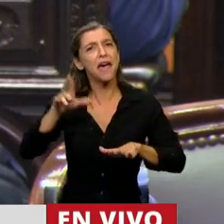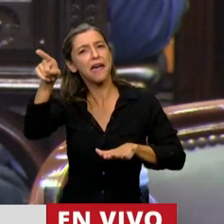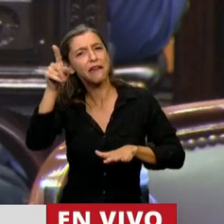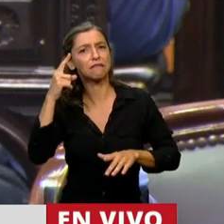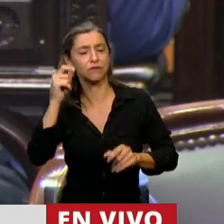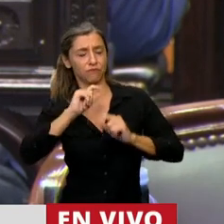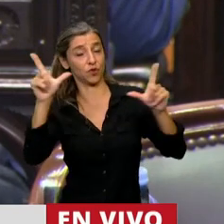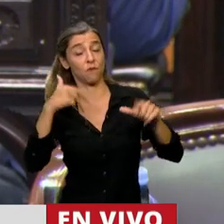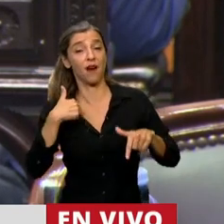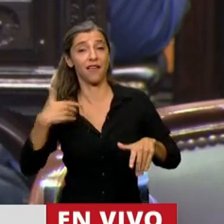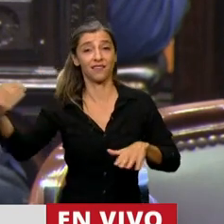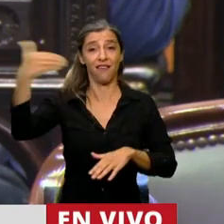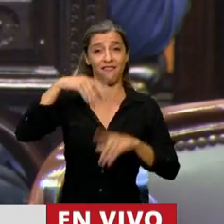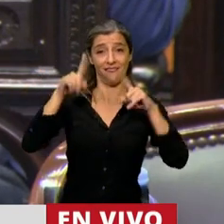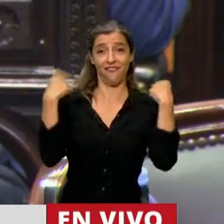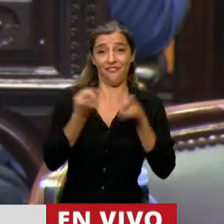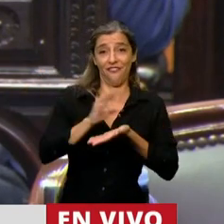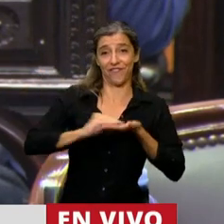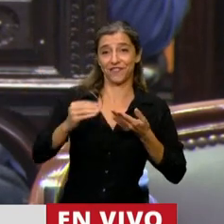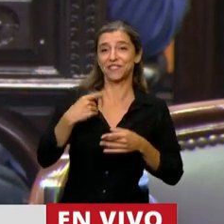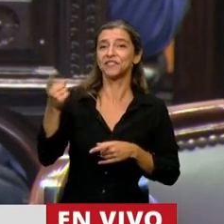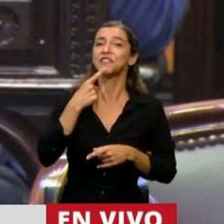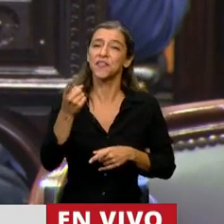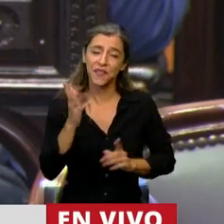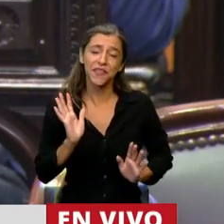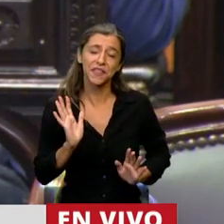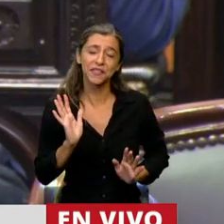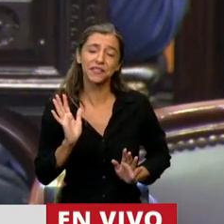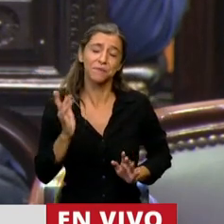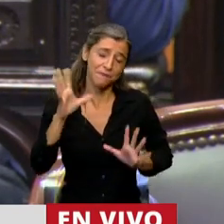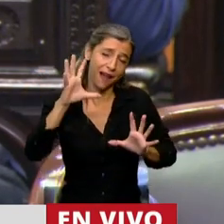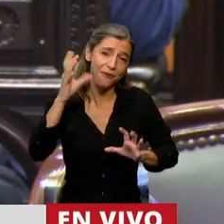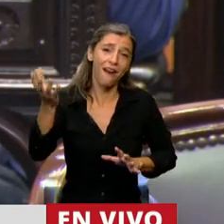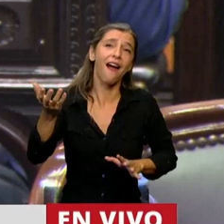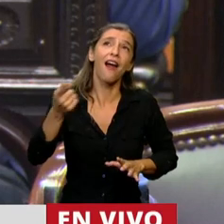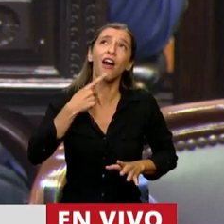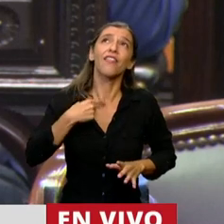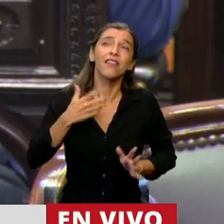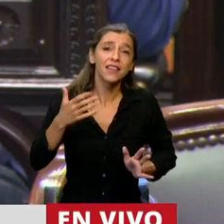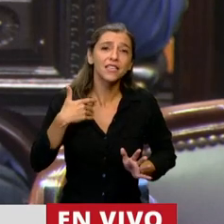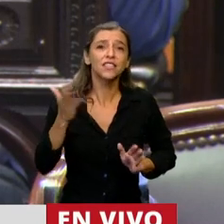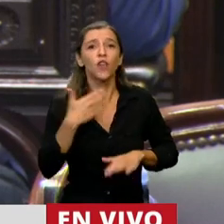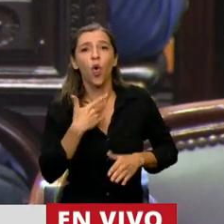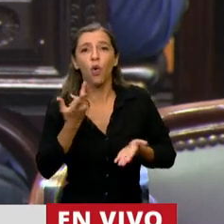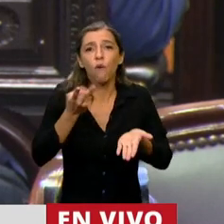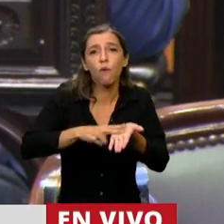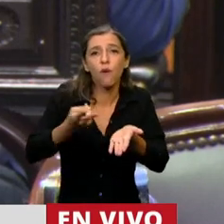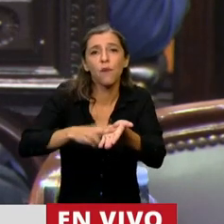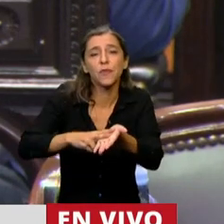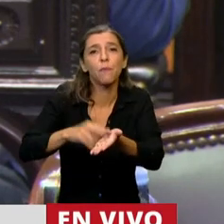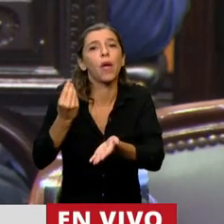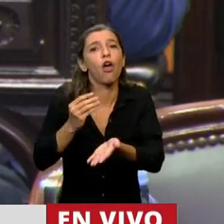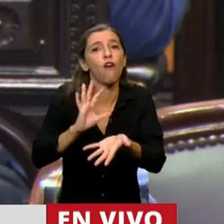decía: fíjate que todos repetimos lo mismo y nadie hacemos lo mismo.